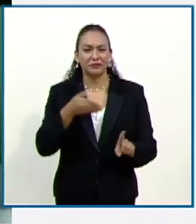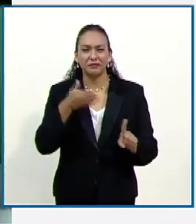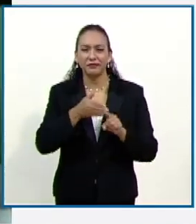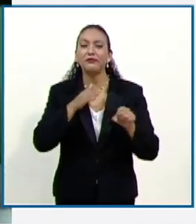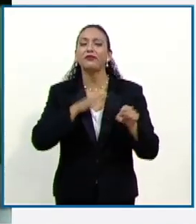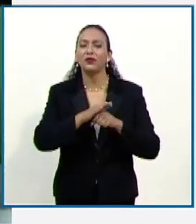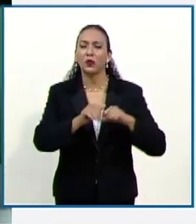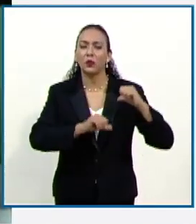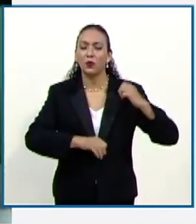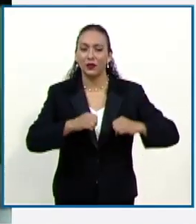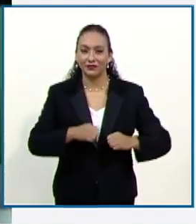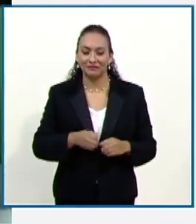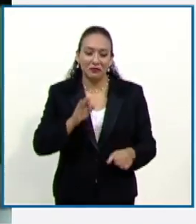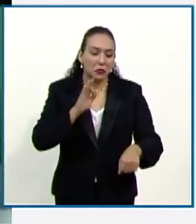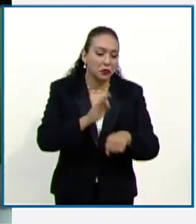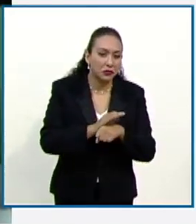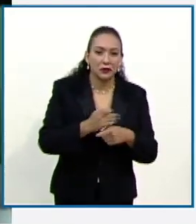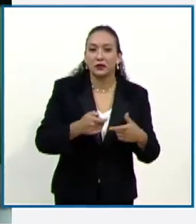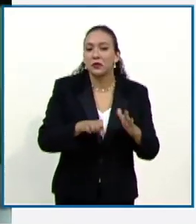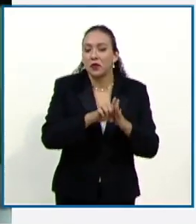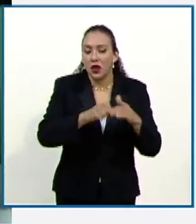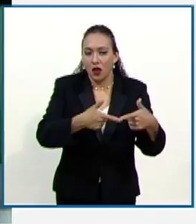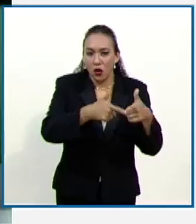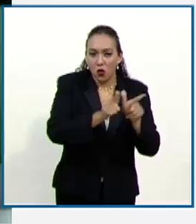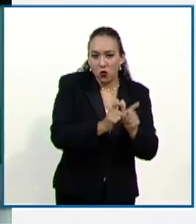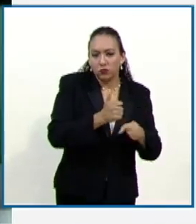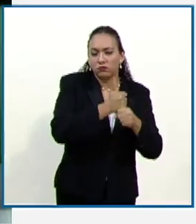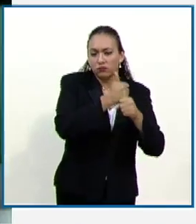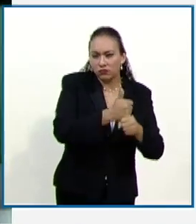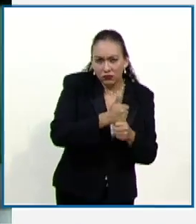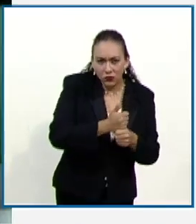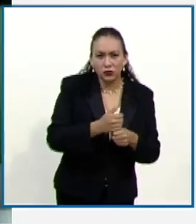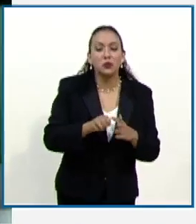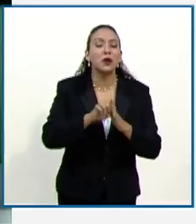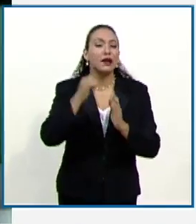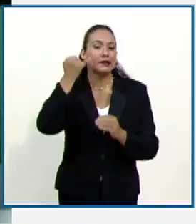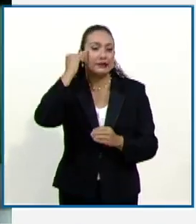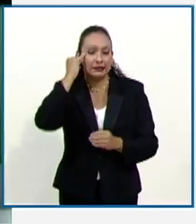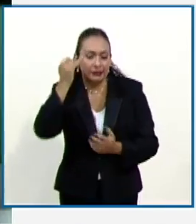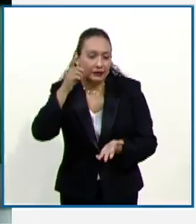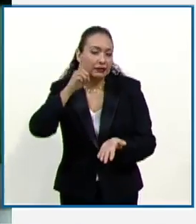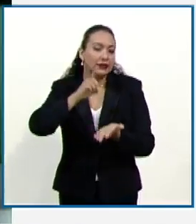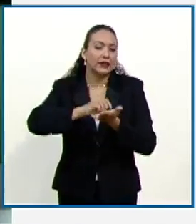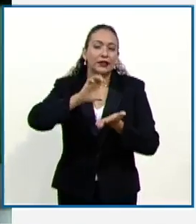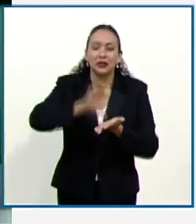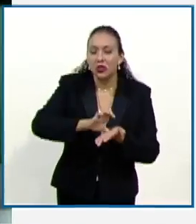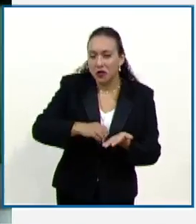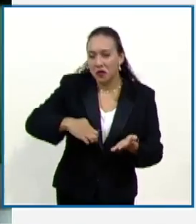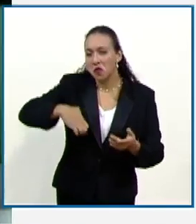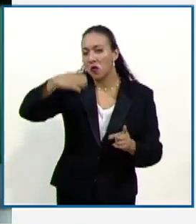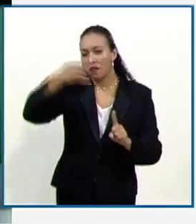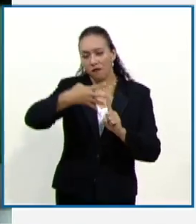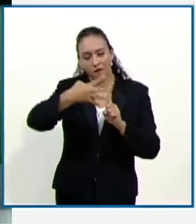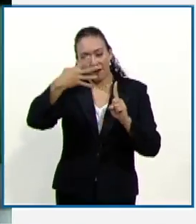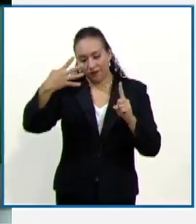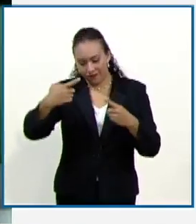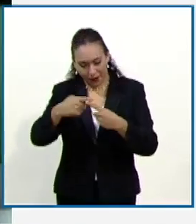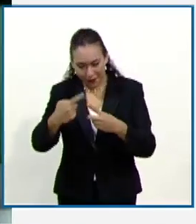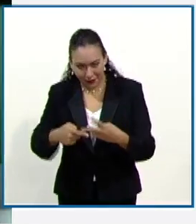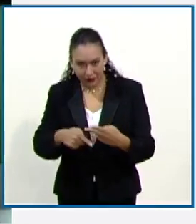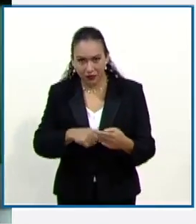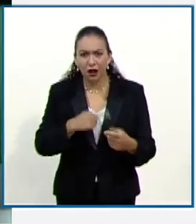va a elecciones, se confunden y entonces no hay un poder contramayoritario y